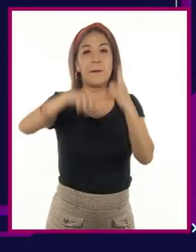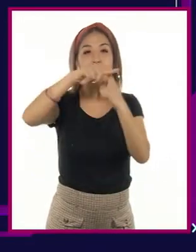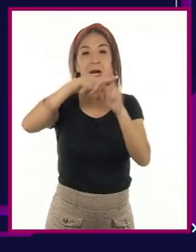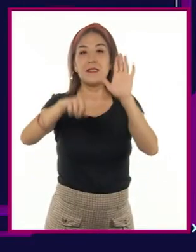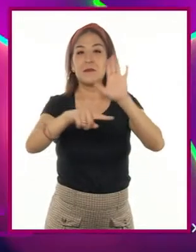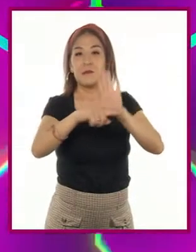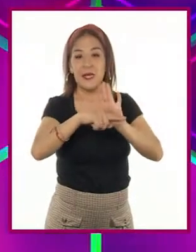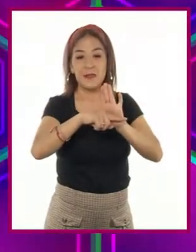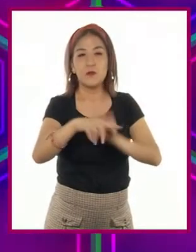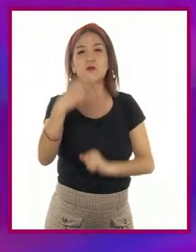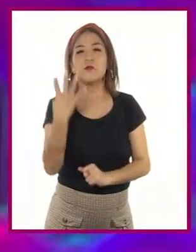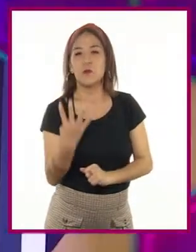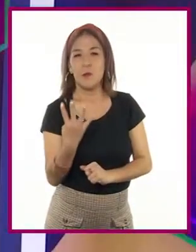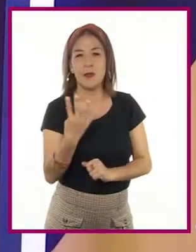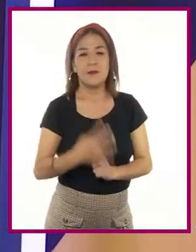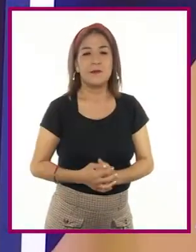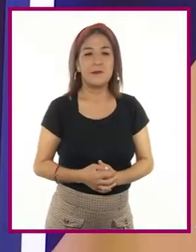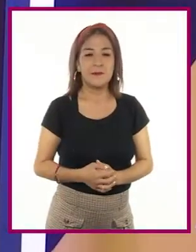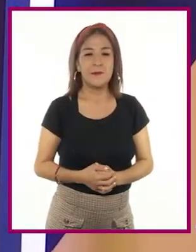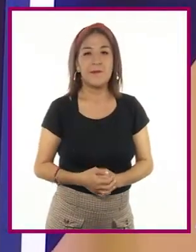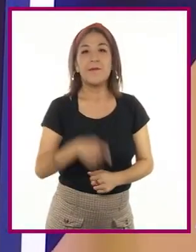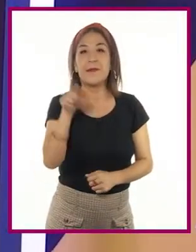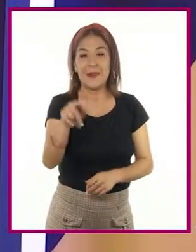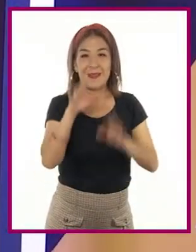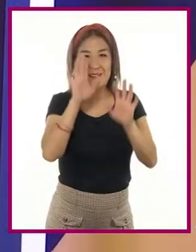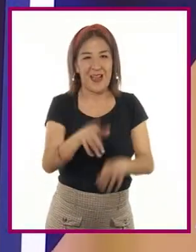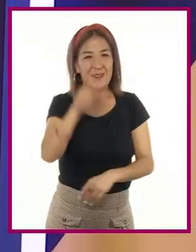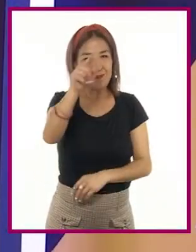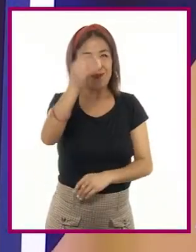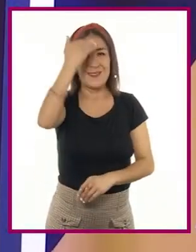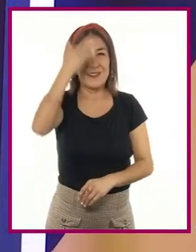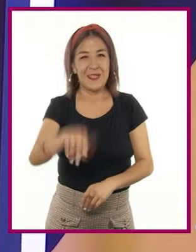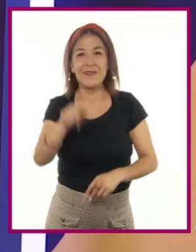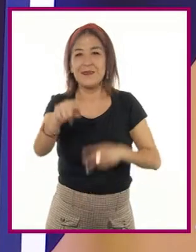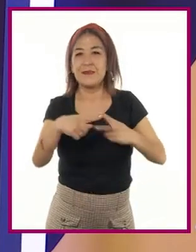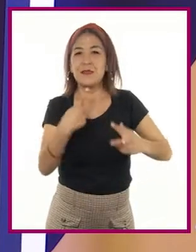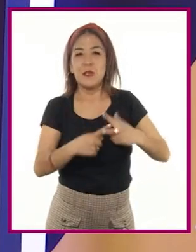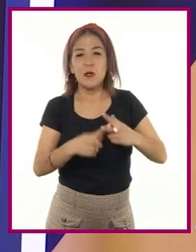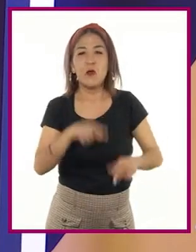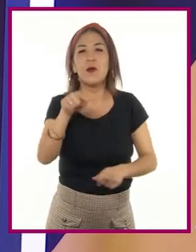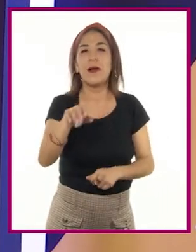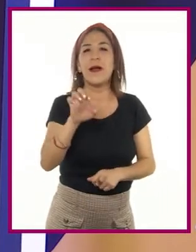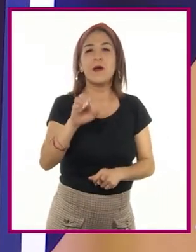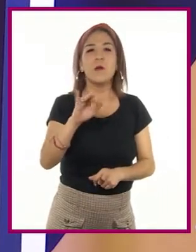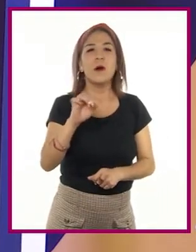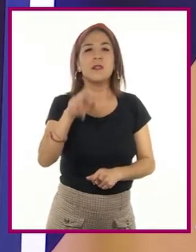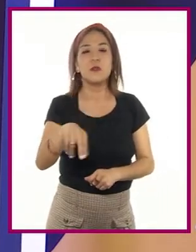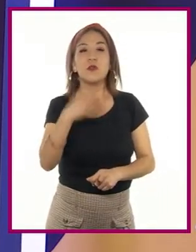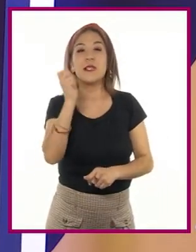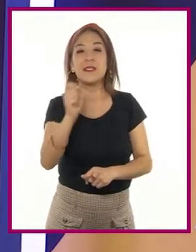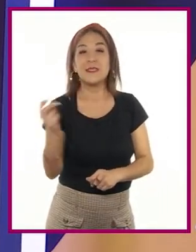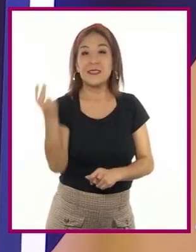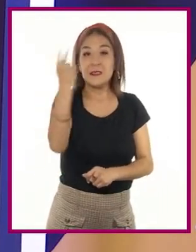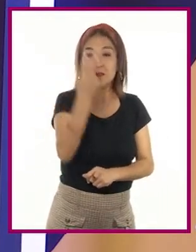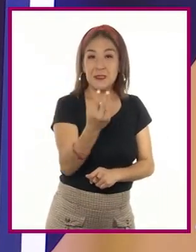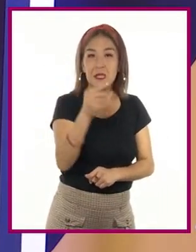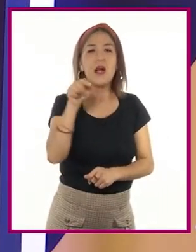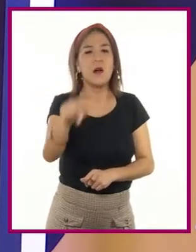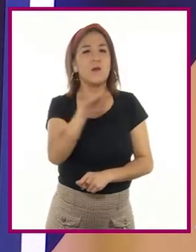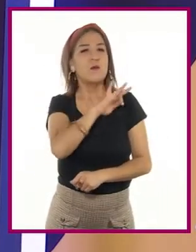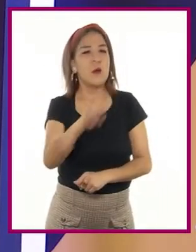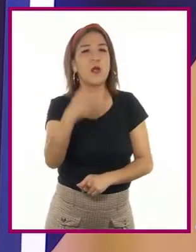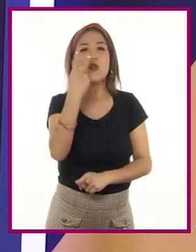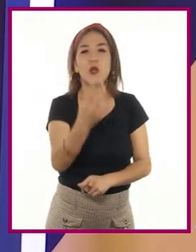menos 4 y como ya es conocido por ustedes al ser una ecuación de segundo grado tiene dos soluciones